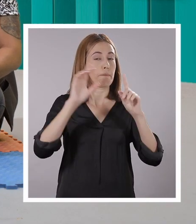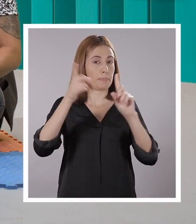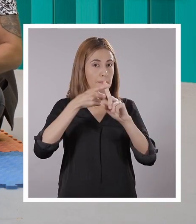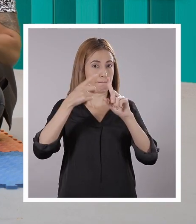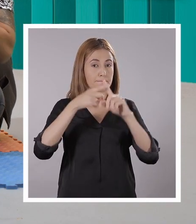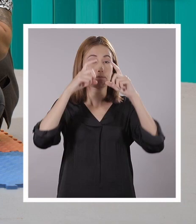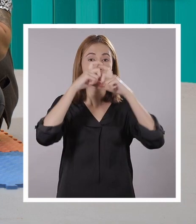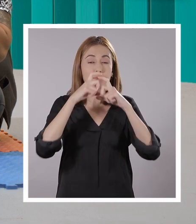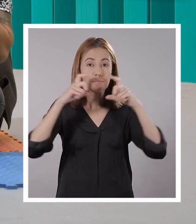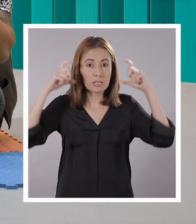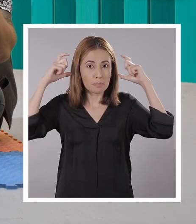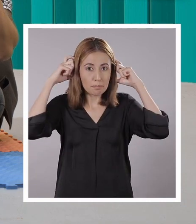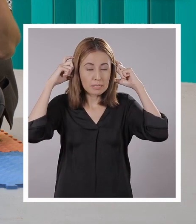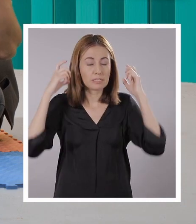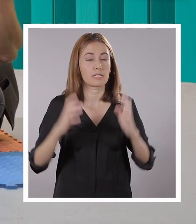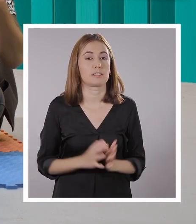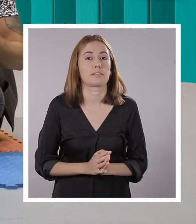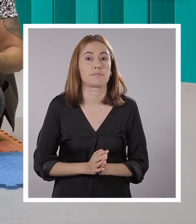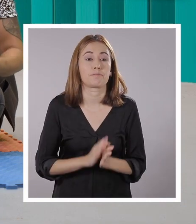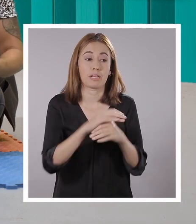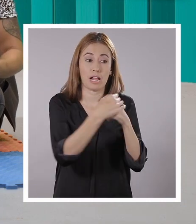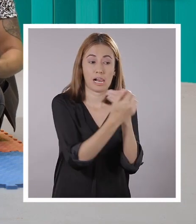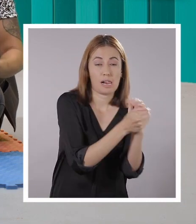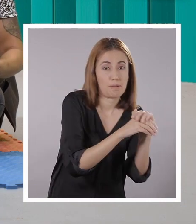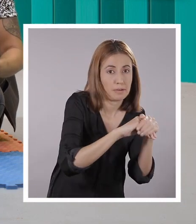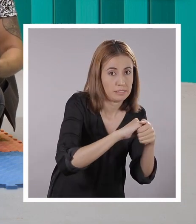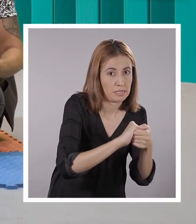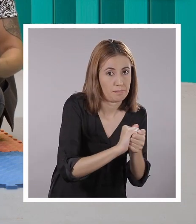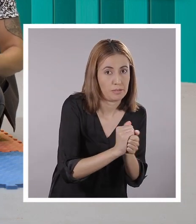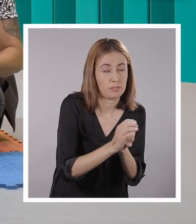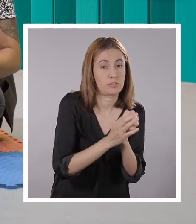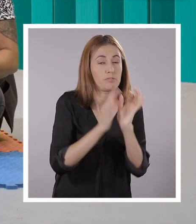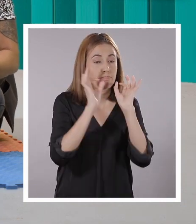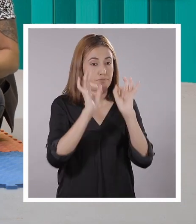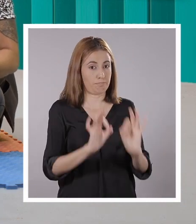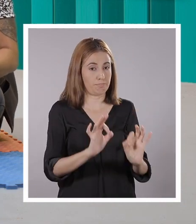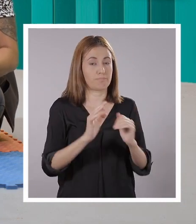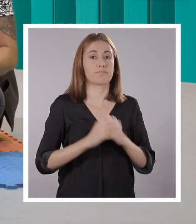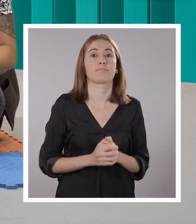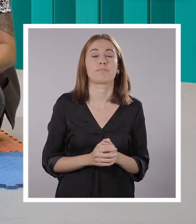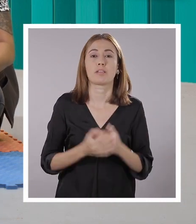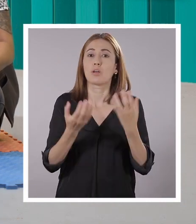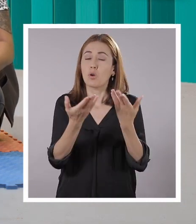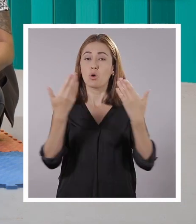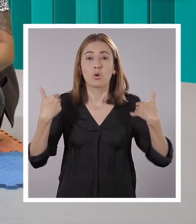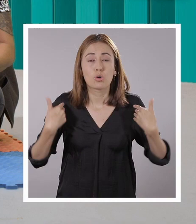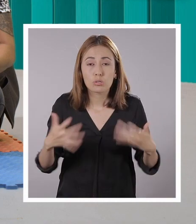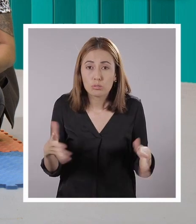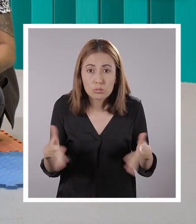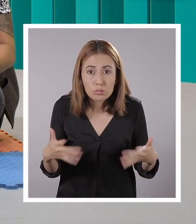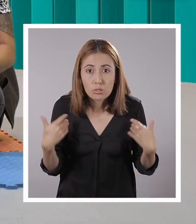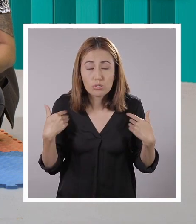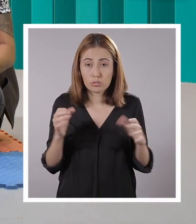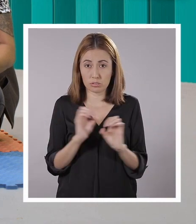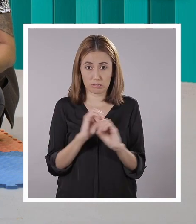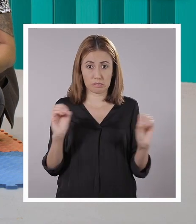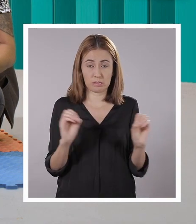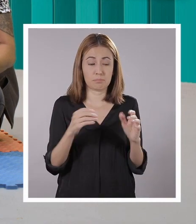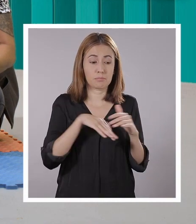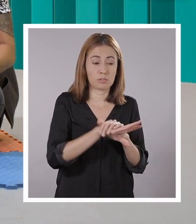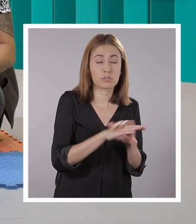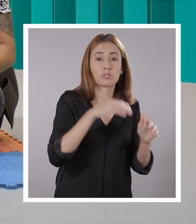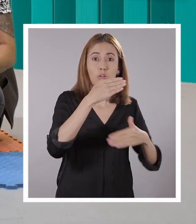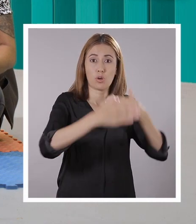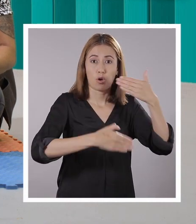recordemos. Primero, mascarilla de seguridad. Lavarse las manos constantemente con agua y jabón. Si no tenemos agua y jabón y